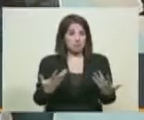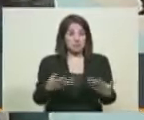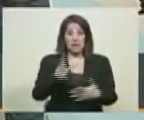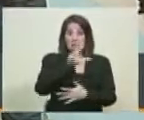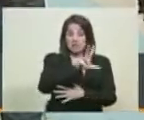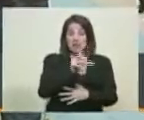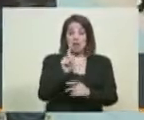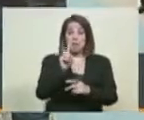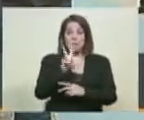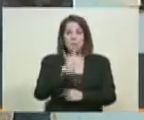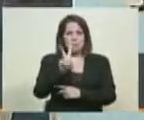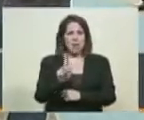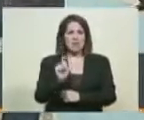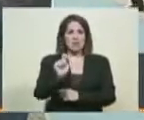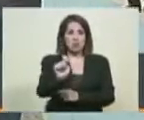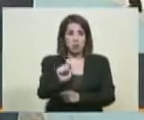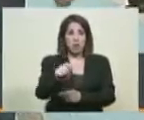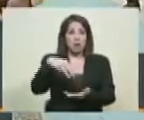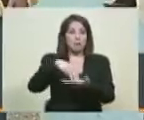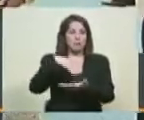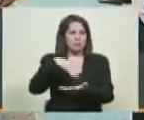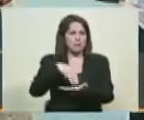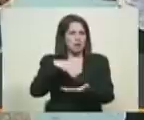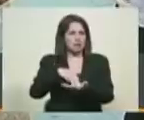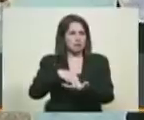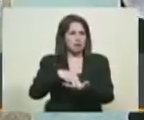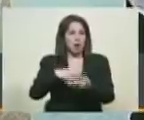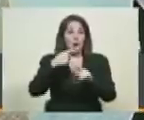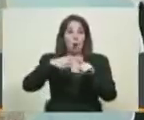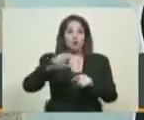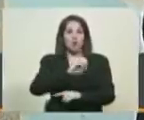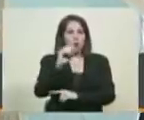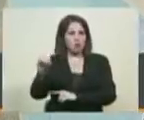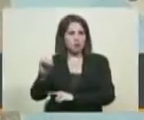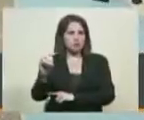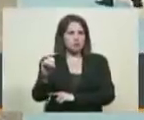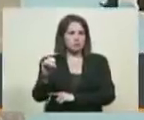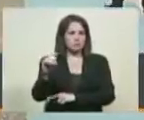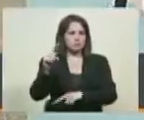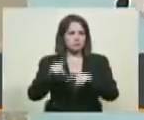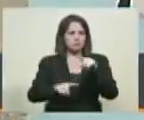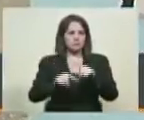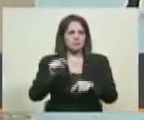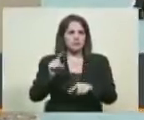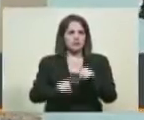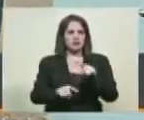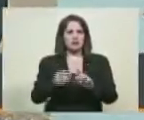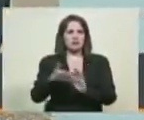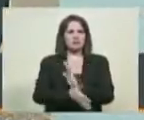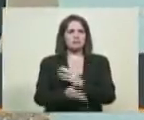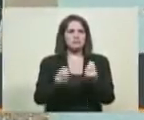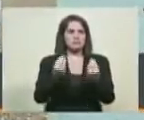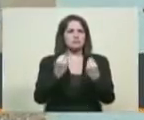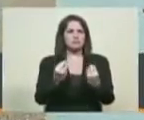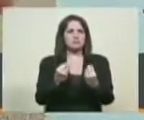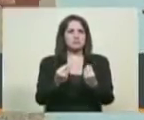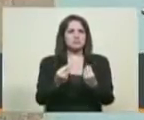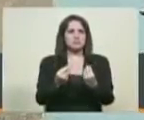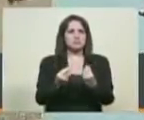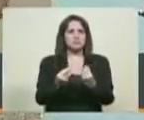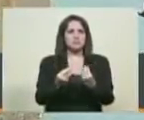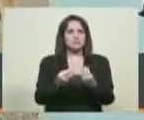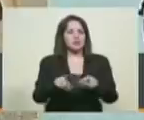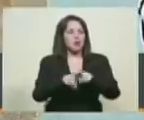eje Valles del Tuy, eje Altos Mirandinos y eje Oriente. Y en los tres vamos a tener un sistema de talleres de mantenimiento y